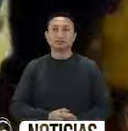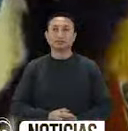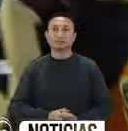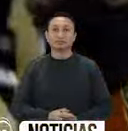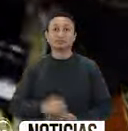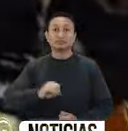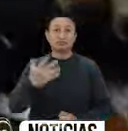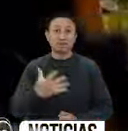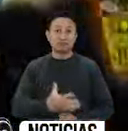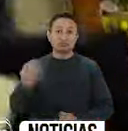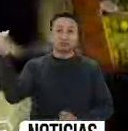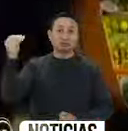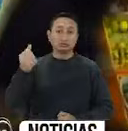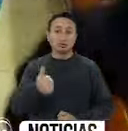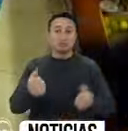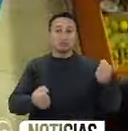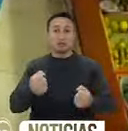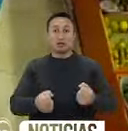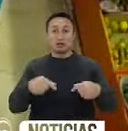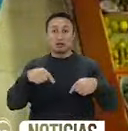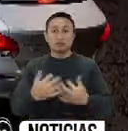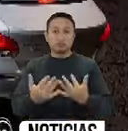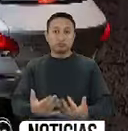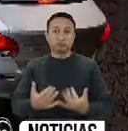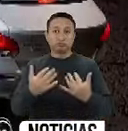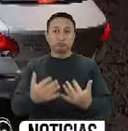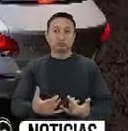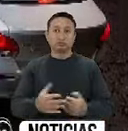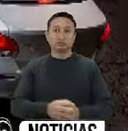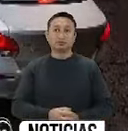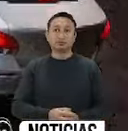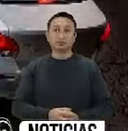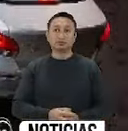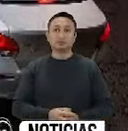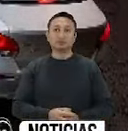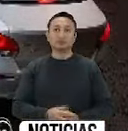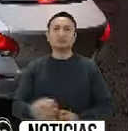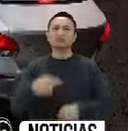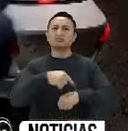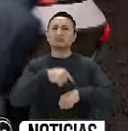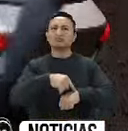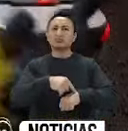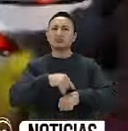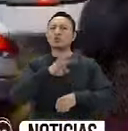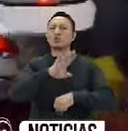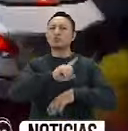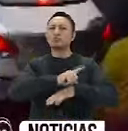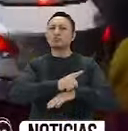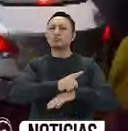en el mismo carro que los esperó todo el tiempo en la puerta. El atraco duró escasos 40 segundos. Si vemos otra vez la